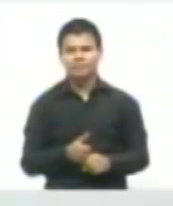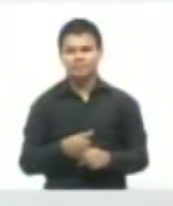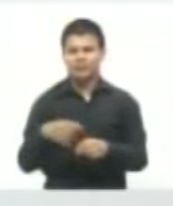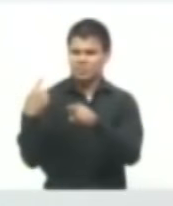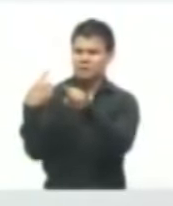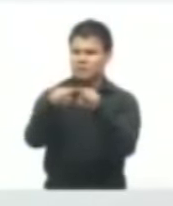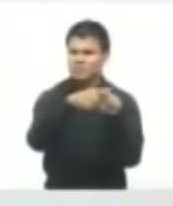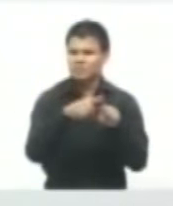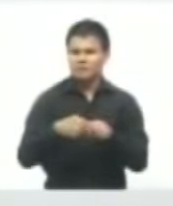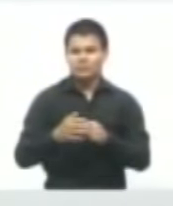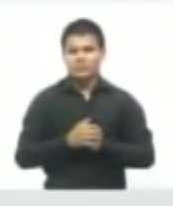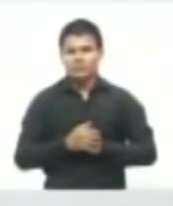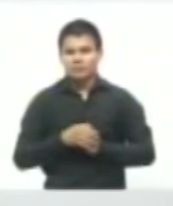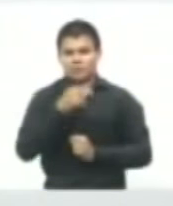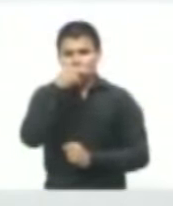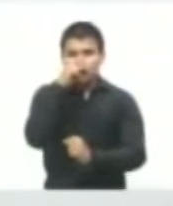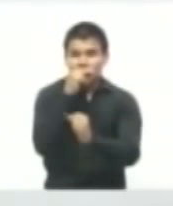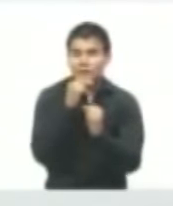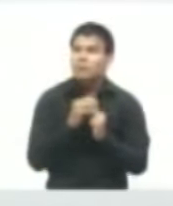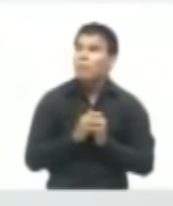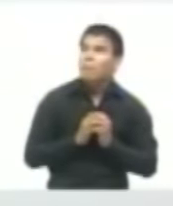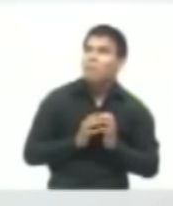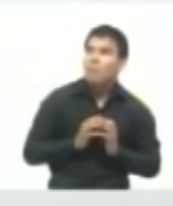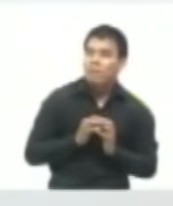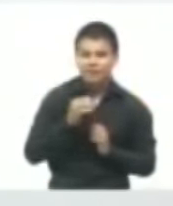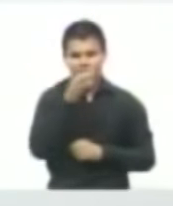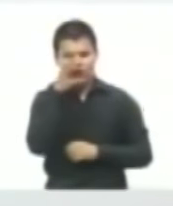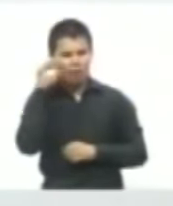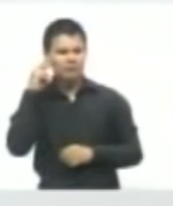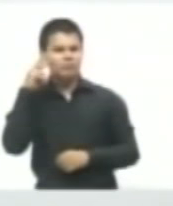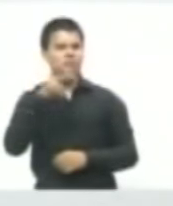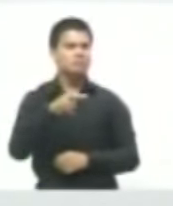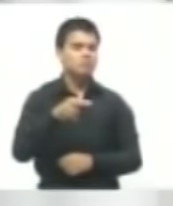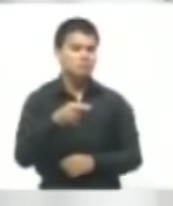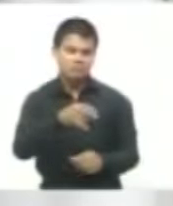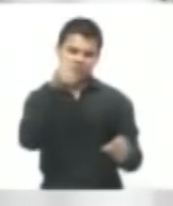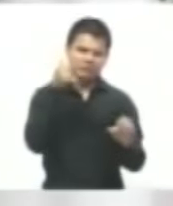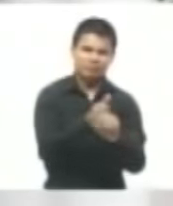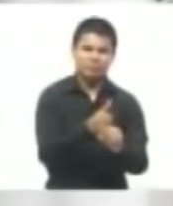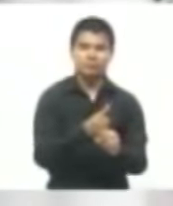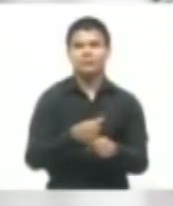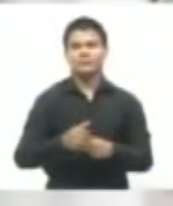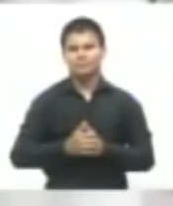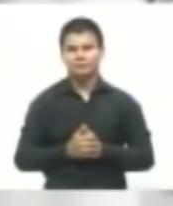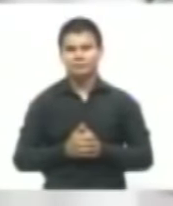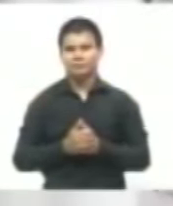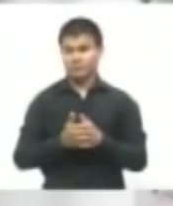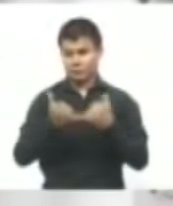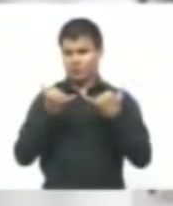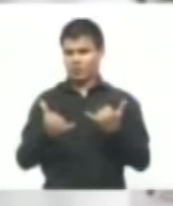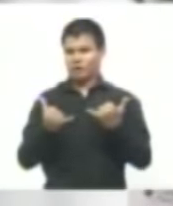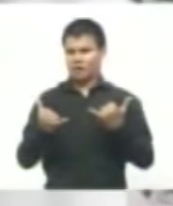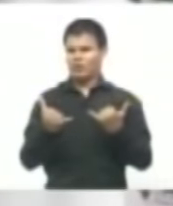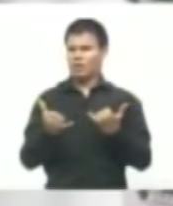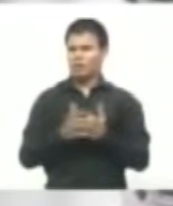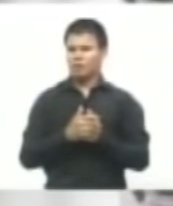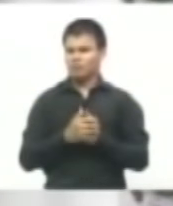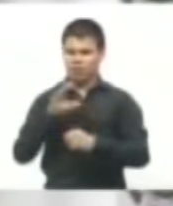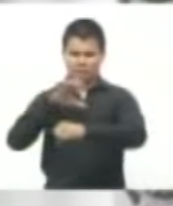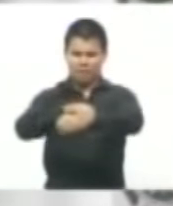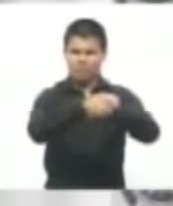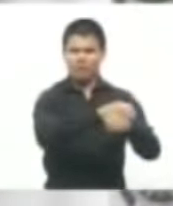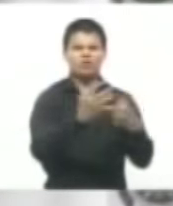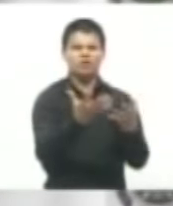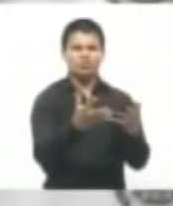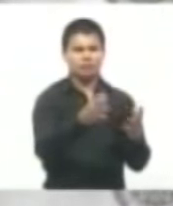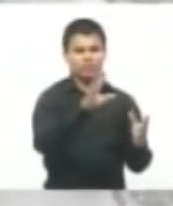de la ingenuidad de la niña, haciendo actos sexuales en frente de la menor. Los capturados fueron puestos a disposición de un juez con función de